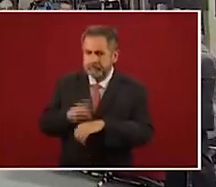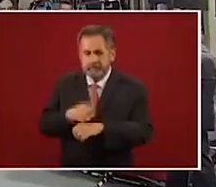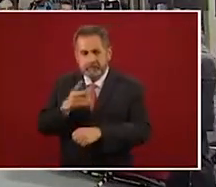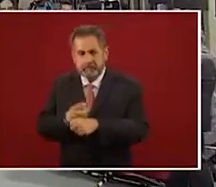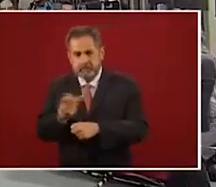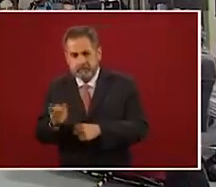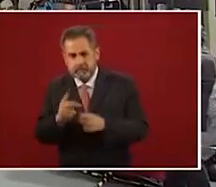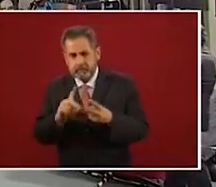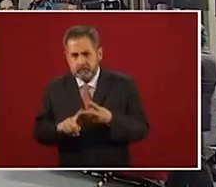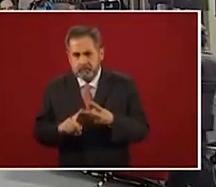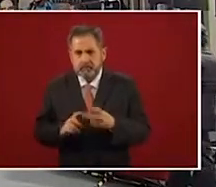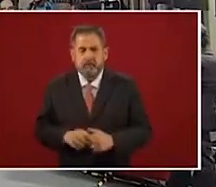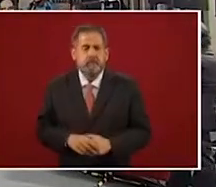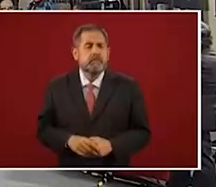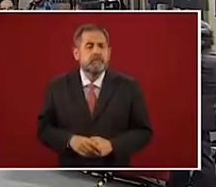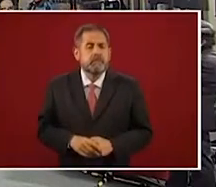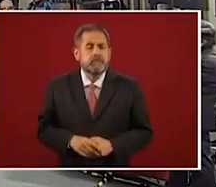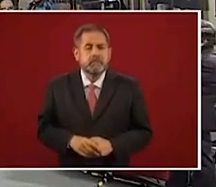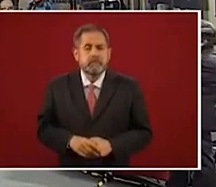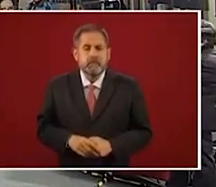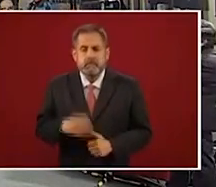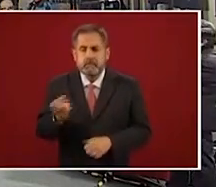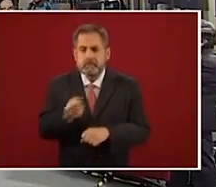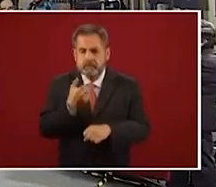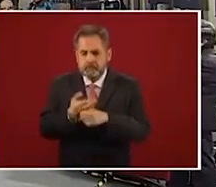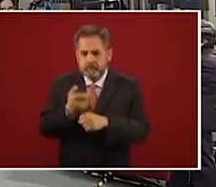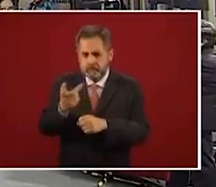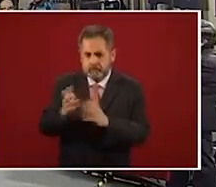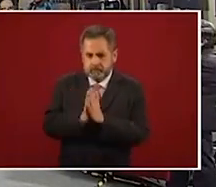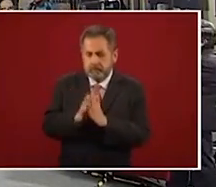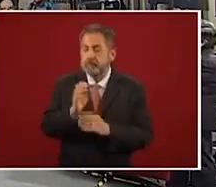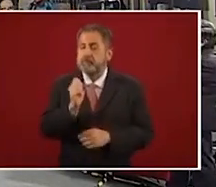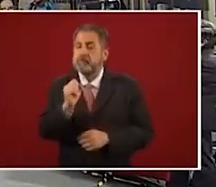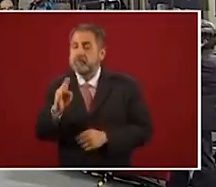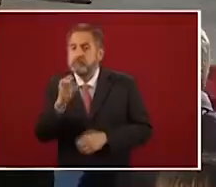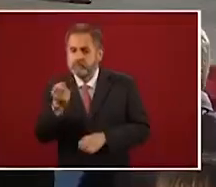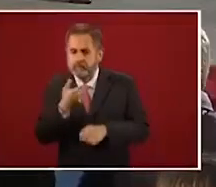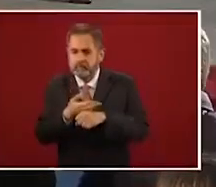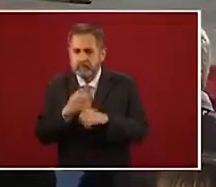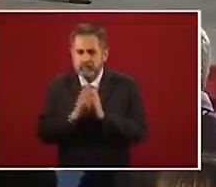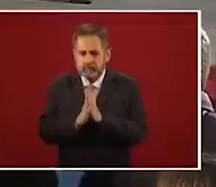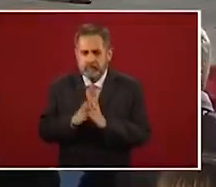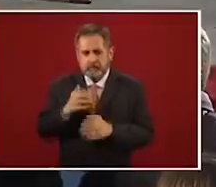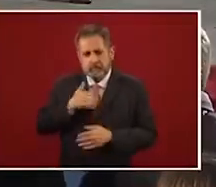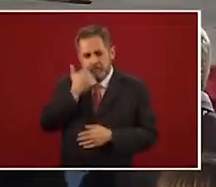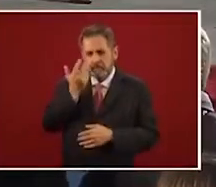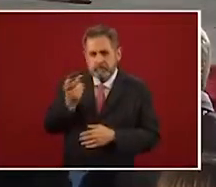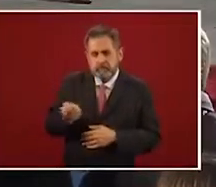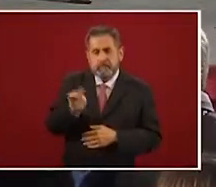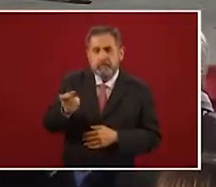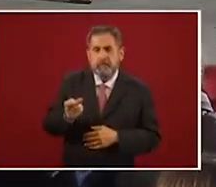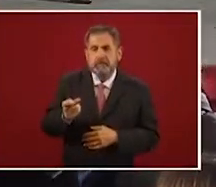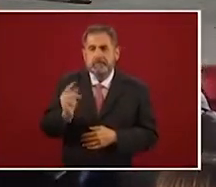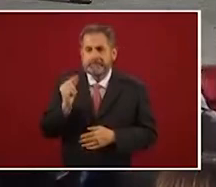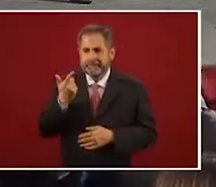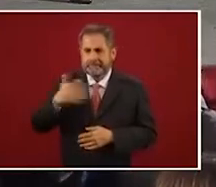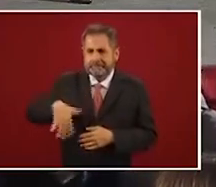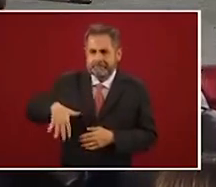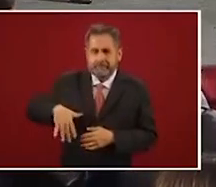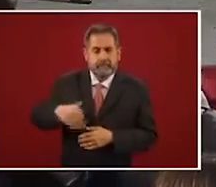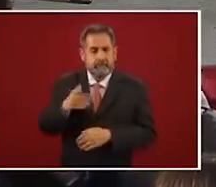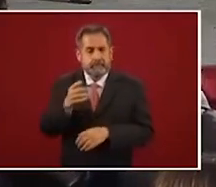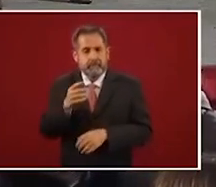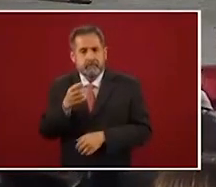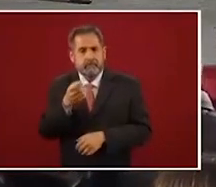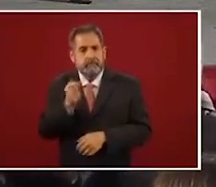Segunda pregunta, sí. Secretario de Salud, por favor. Secretario, a mí me gustaría, subsecretario, perdón, a mí me gustaría preguntarle, hace unos momentos la